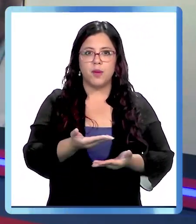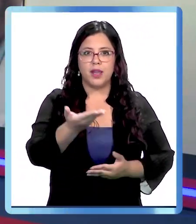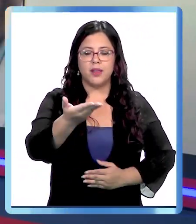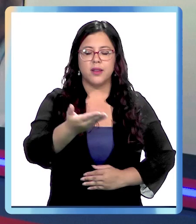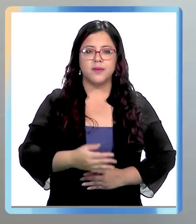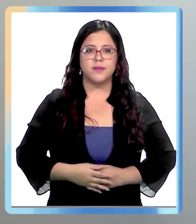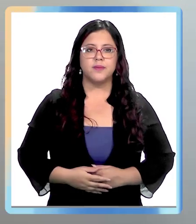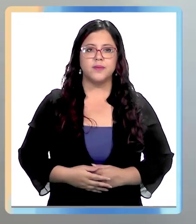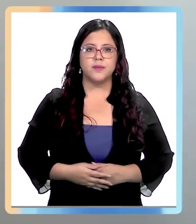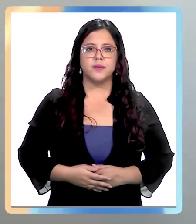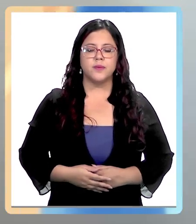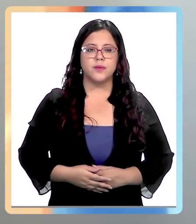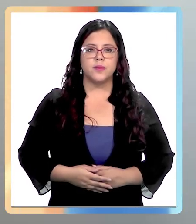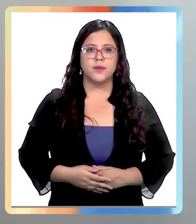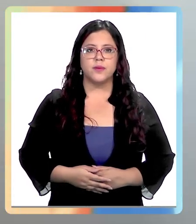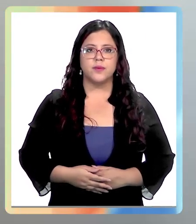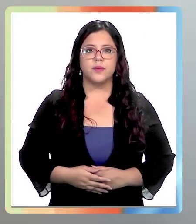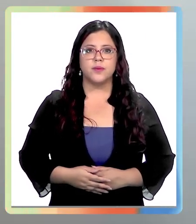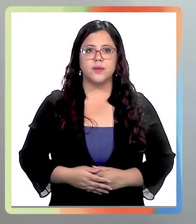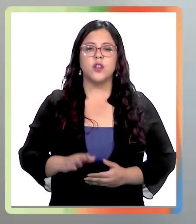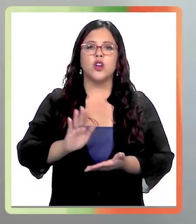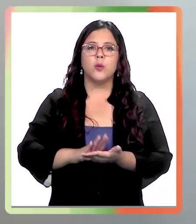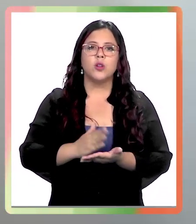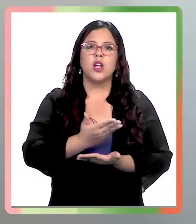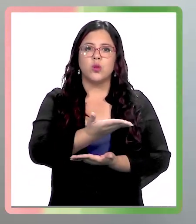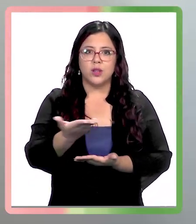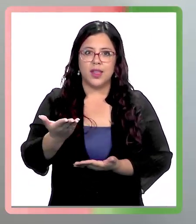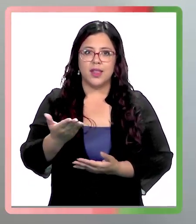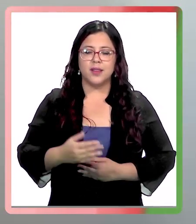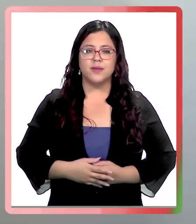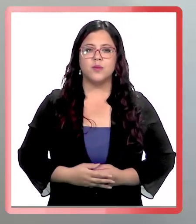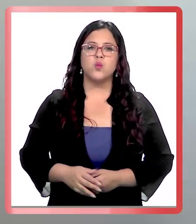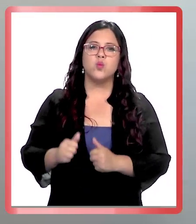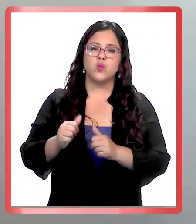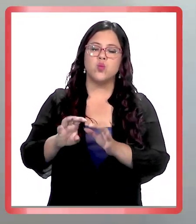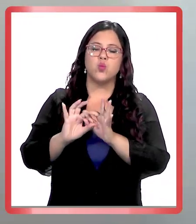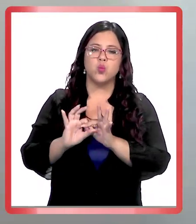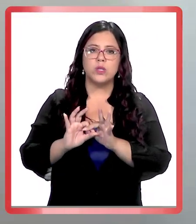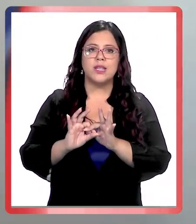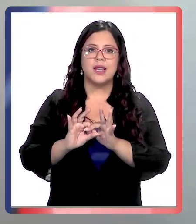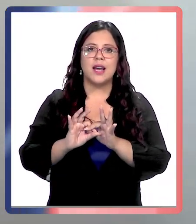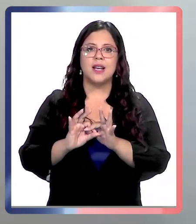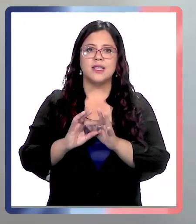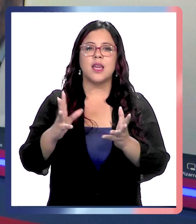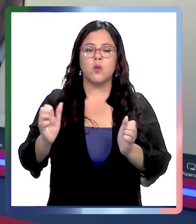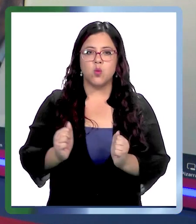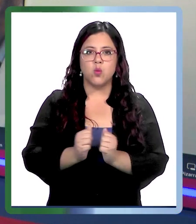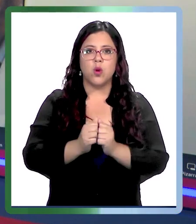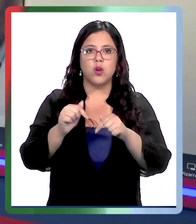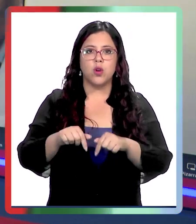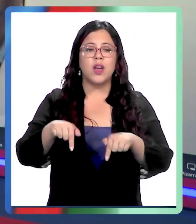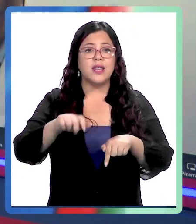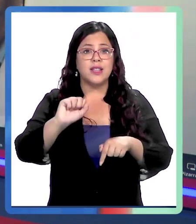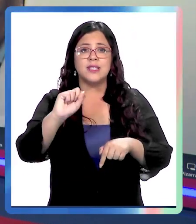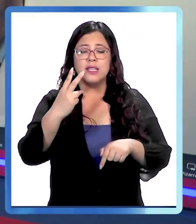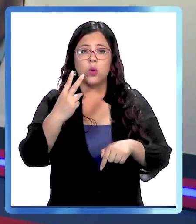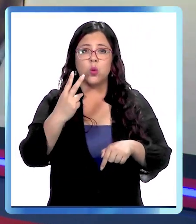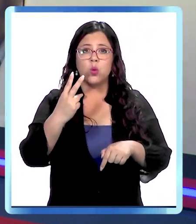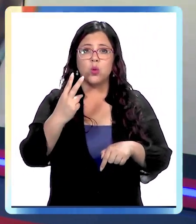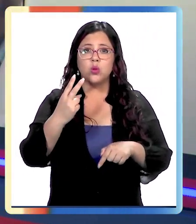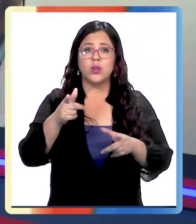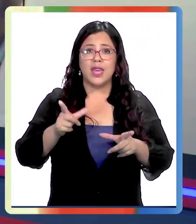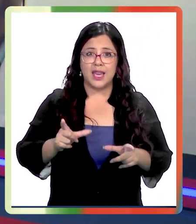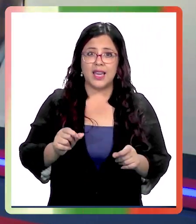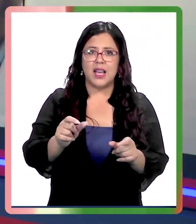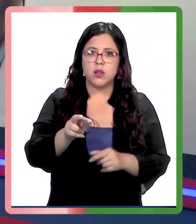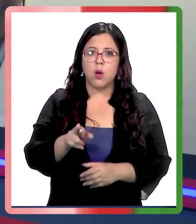Bienvenido. Muy buenos días, ¿cómo están ustedes? Muy bien, muchas gracias por acompañarnos hoy. Este es el segundo cáncer